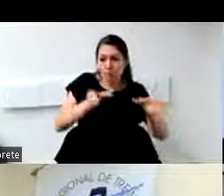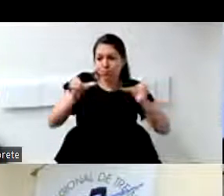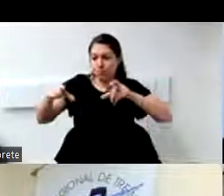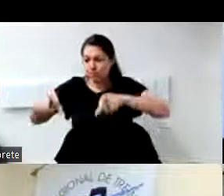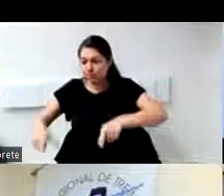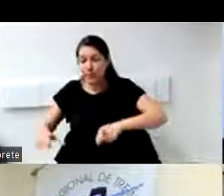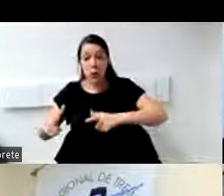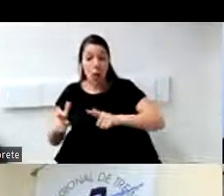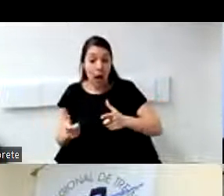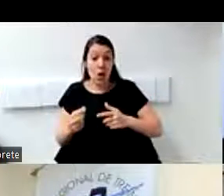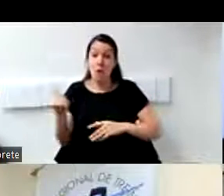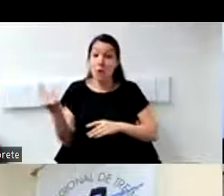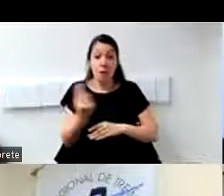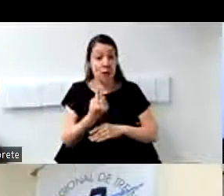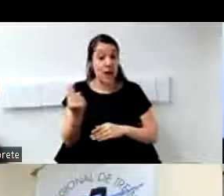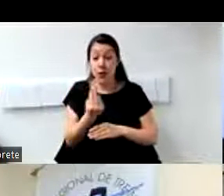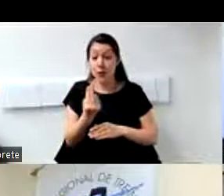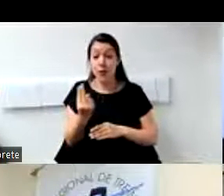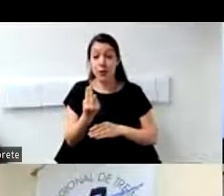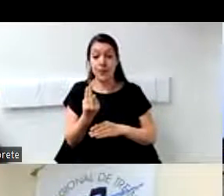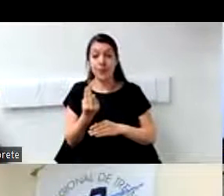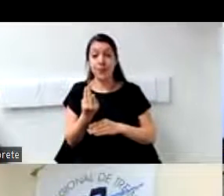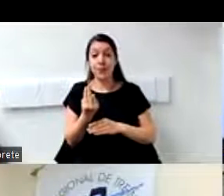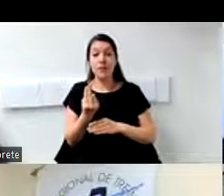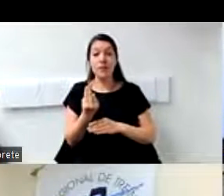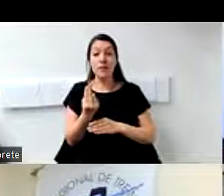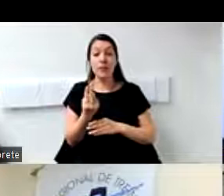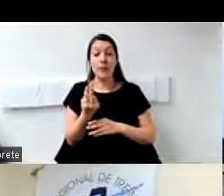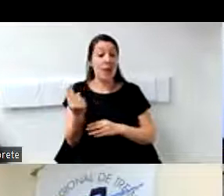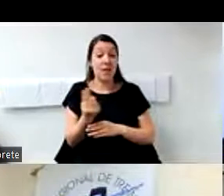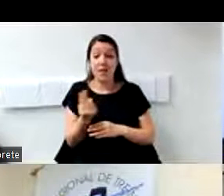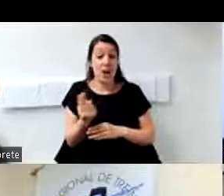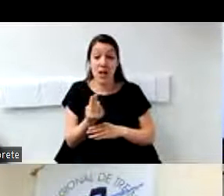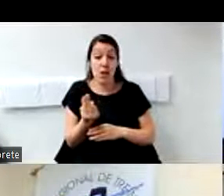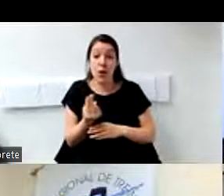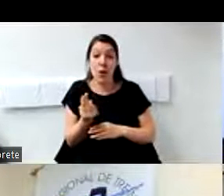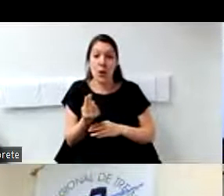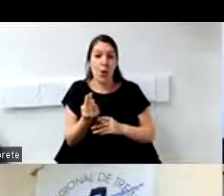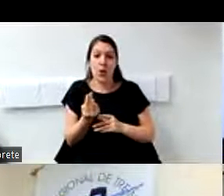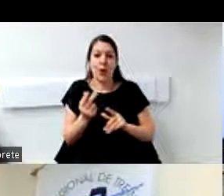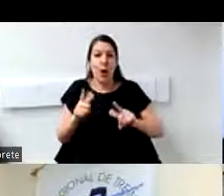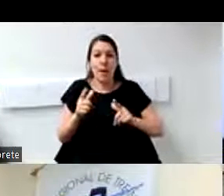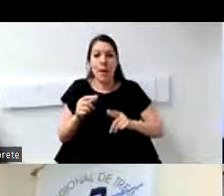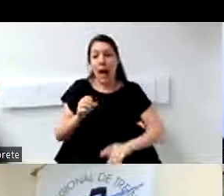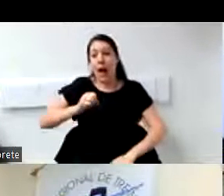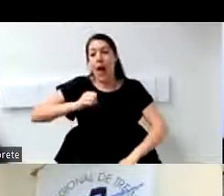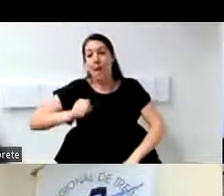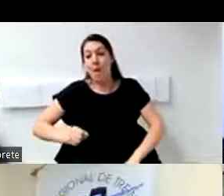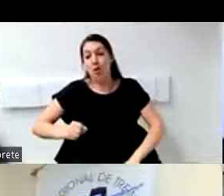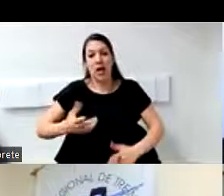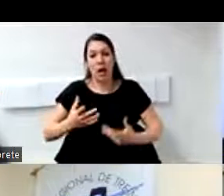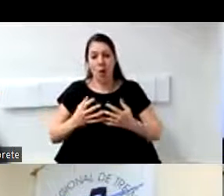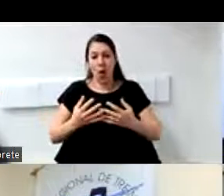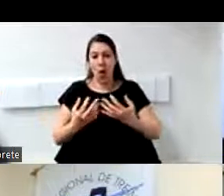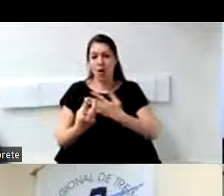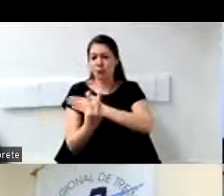tampoco tienen digamos, para apoyarse, seguridad como para